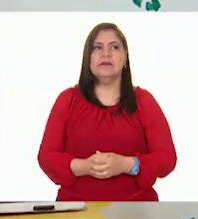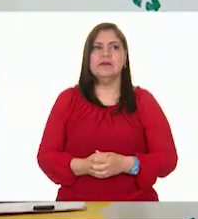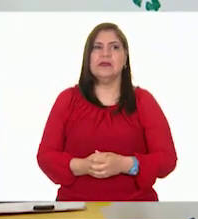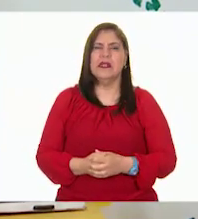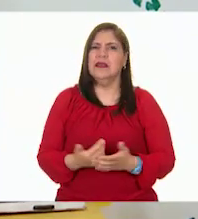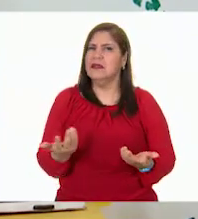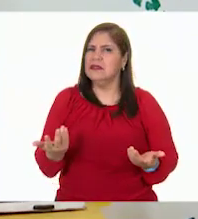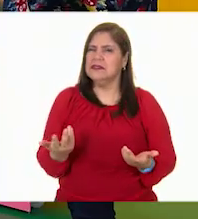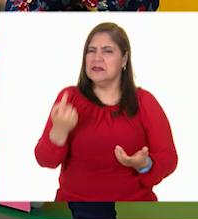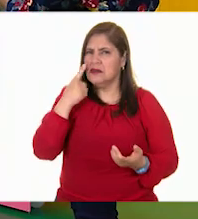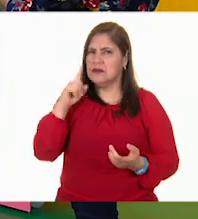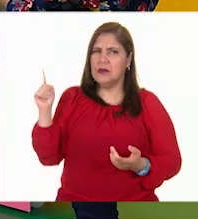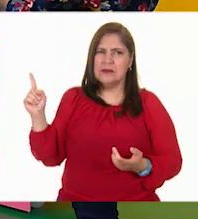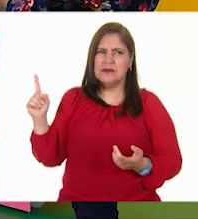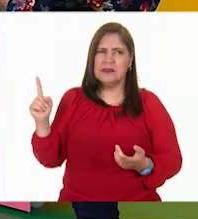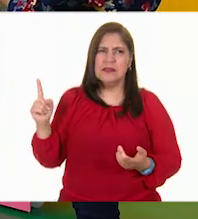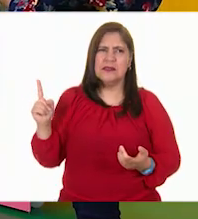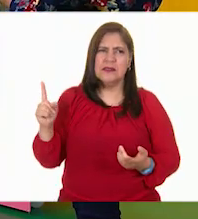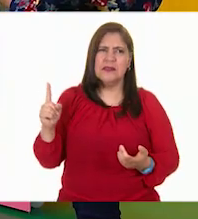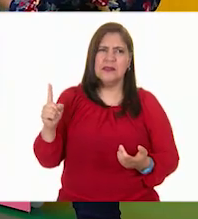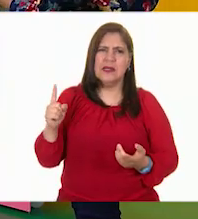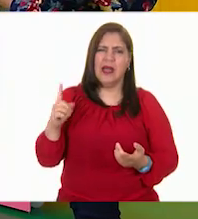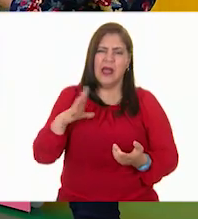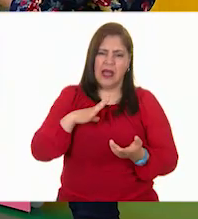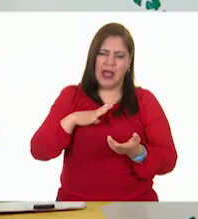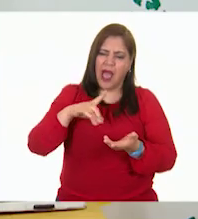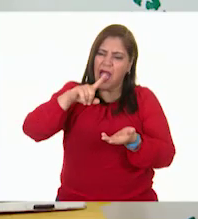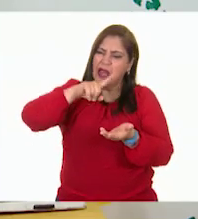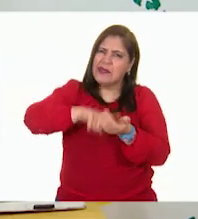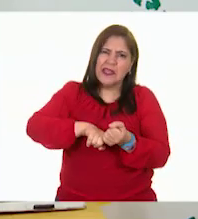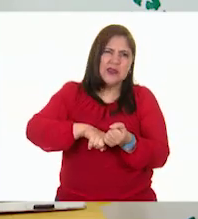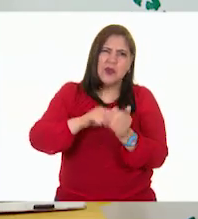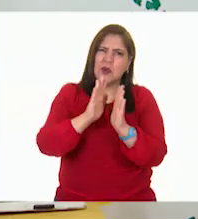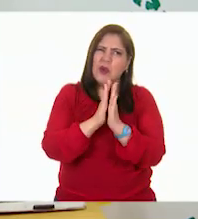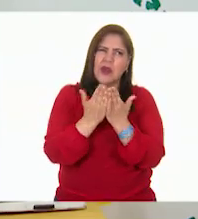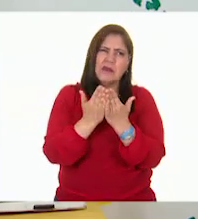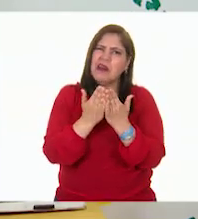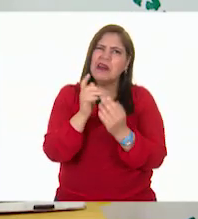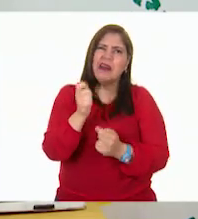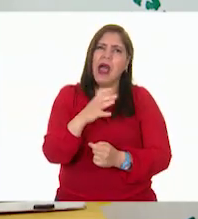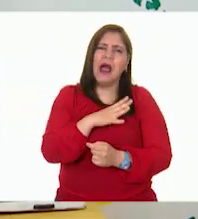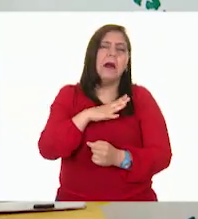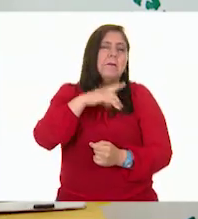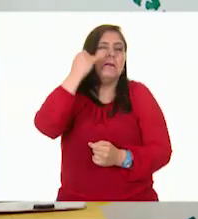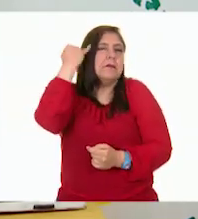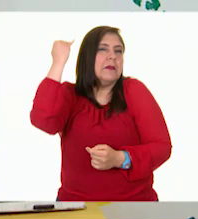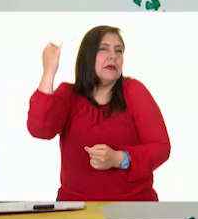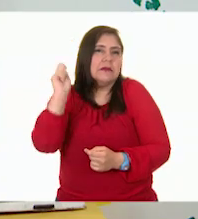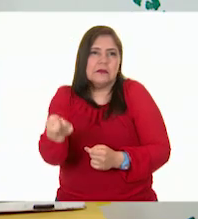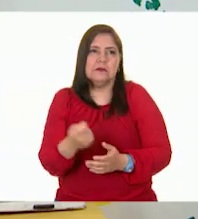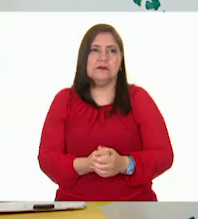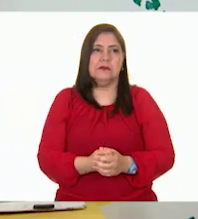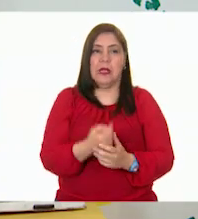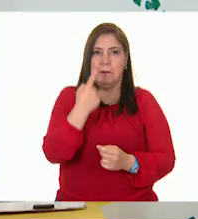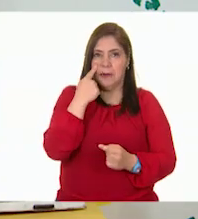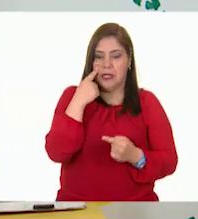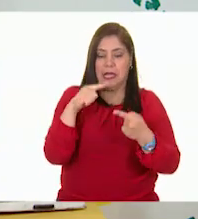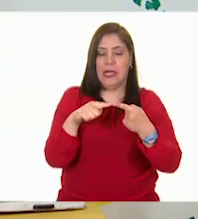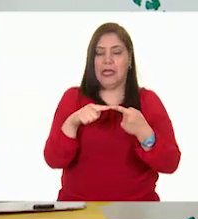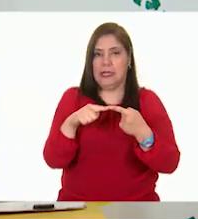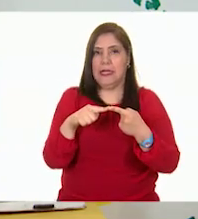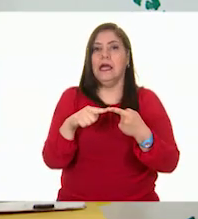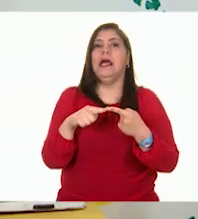Oye, y entonces, ¿qué crees que contenga dentro este libro? Fíjense, ahí van las pistas. Es un